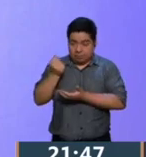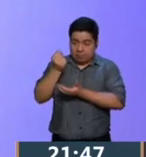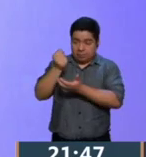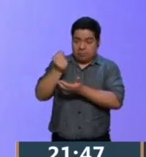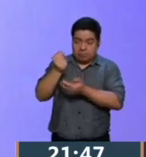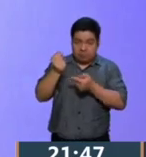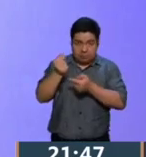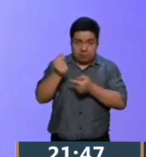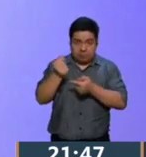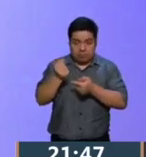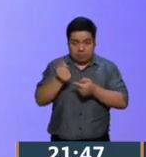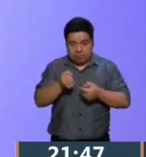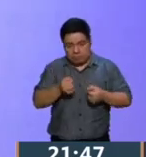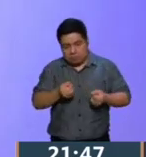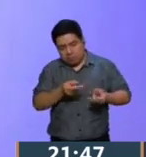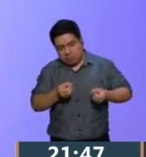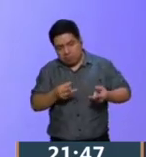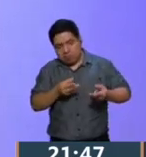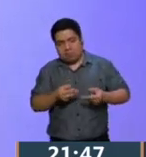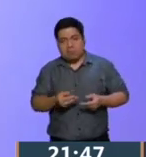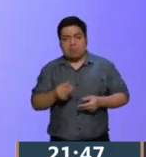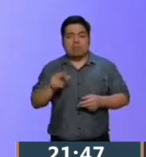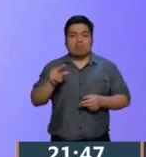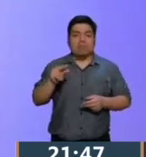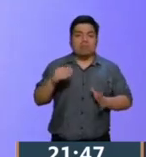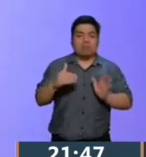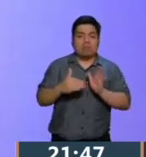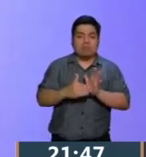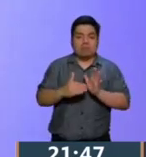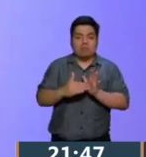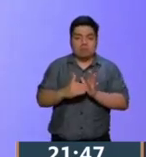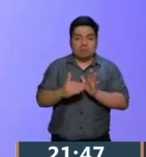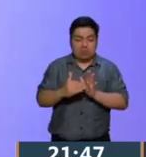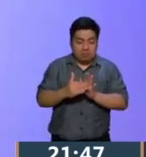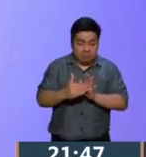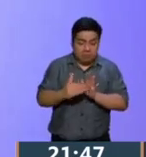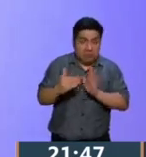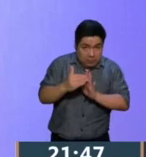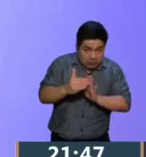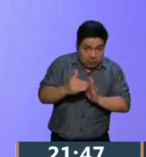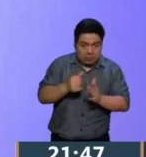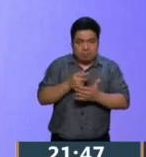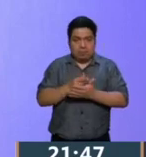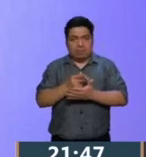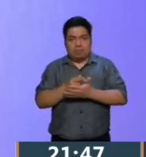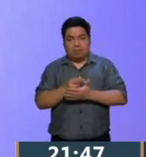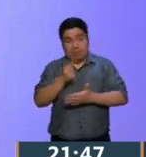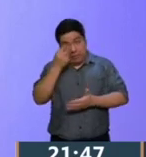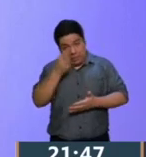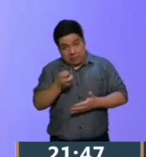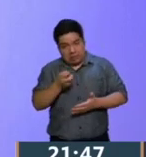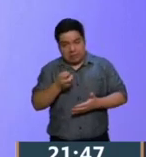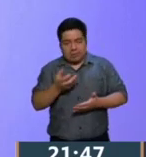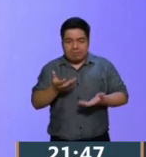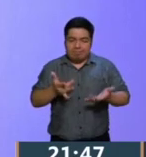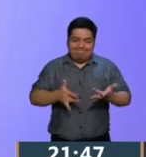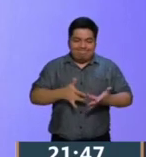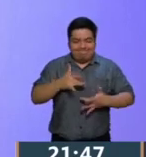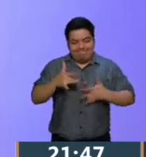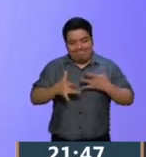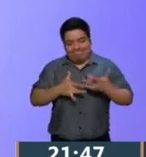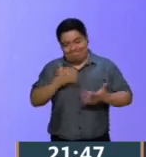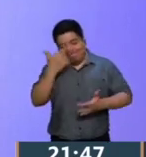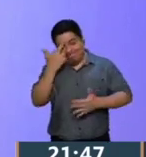se han ejercido discrecionalmente más de 80,000 millones de pesos. Eso para mí sí es violentar la